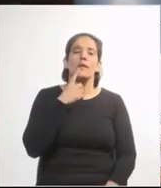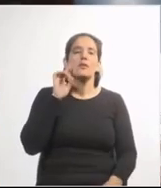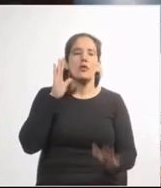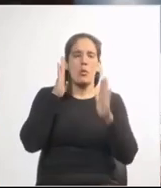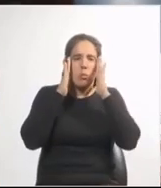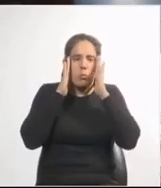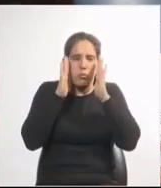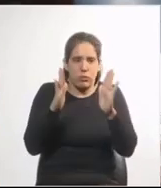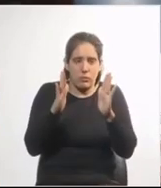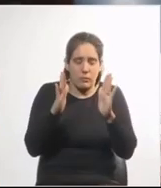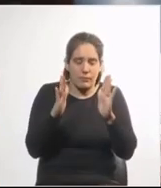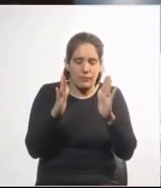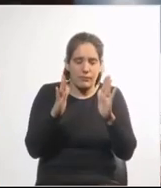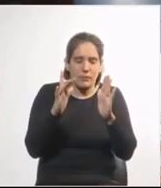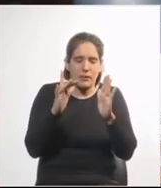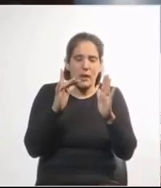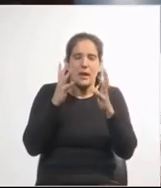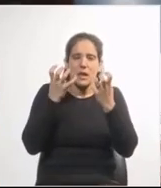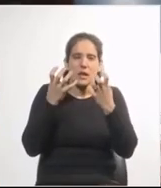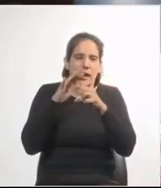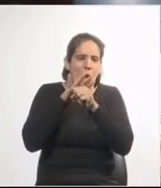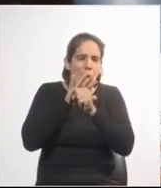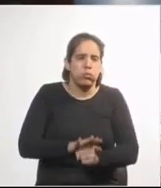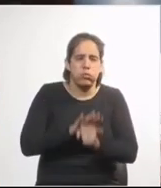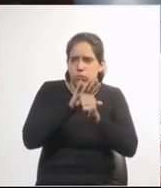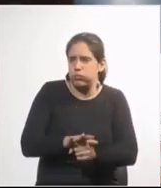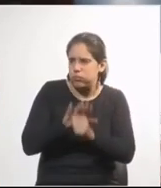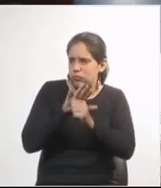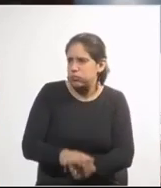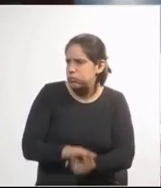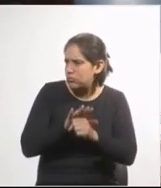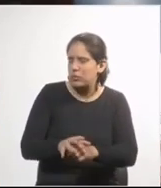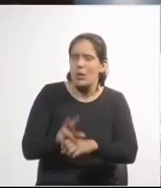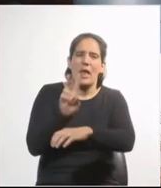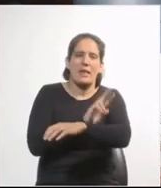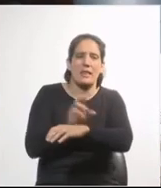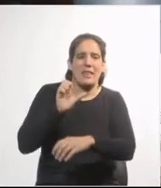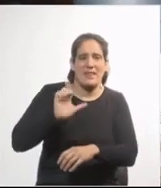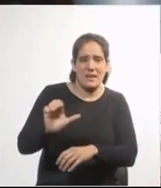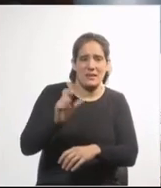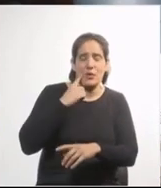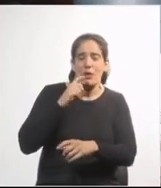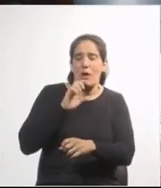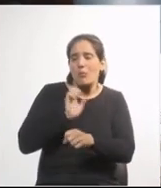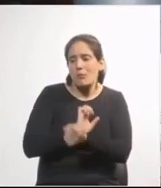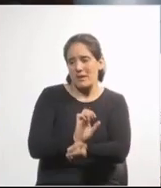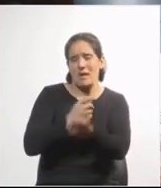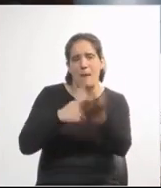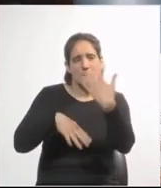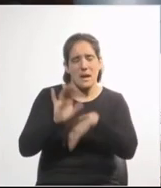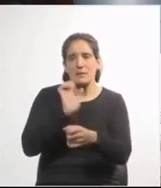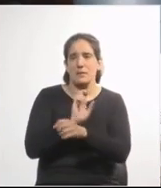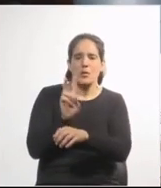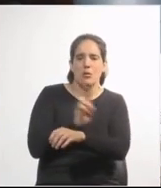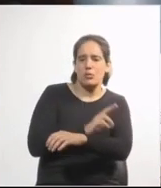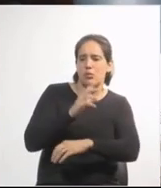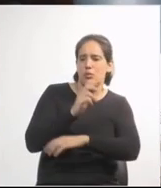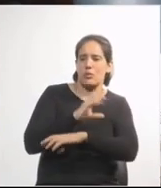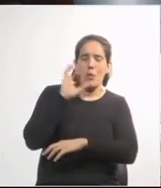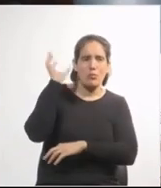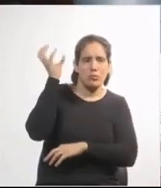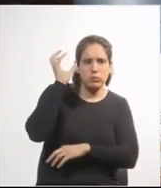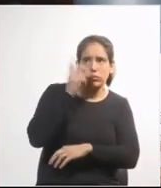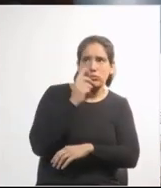la represión del delito, el endurecimiento de las penas, la intensificación del patrullaje,